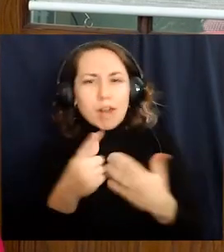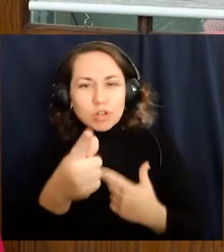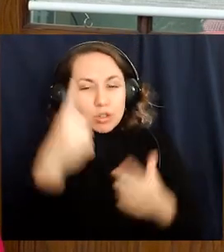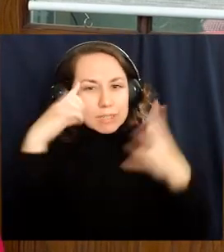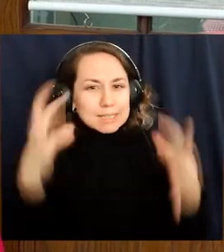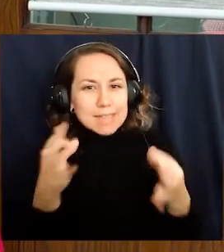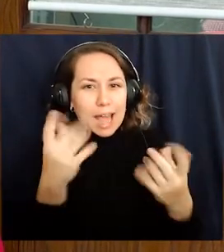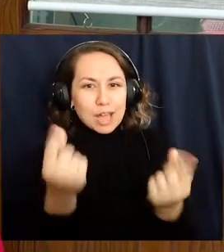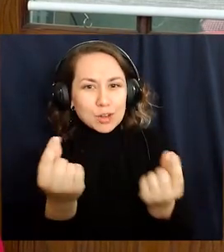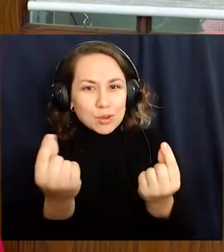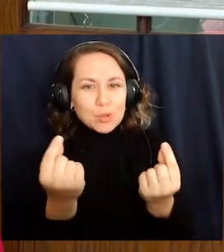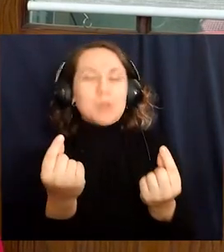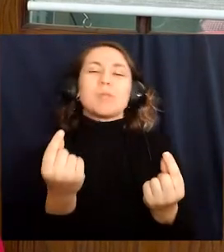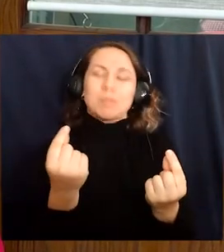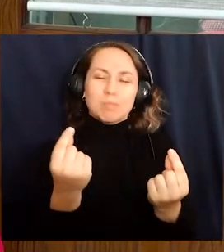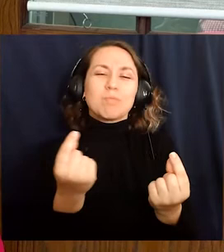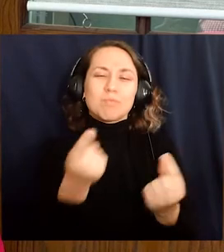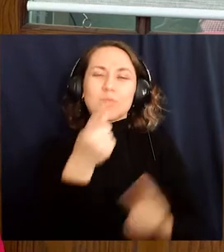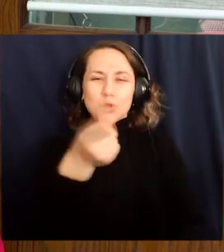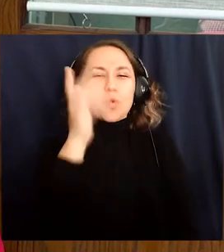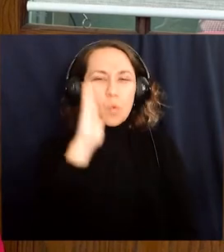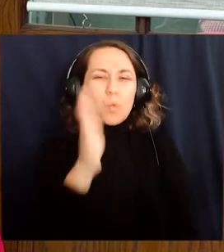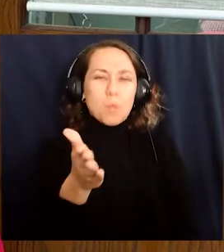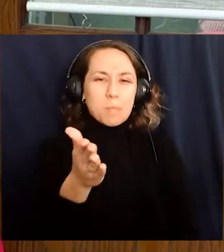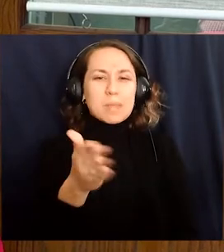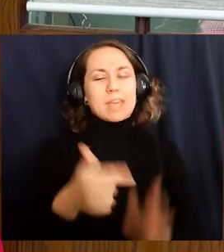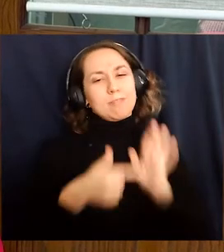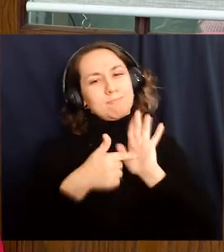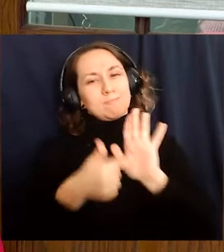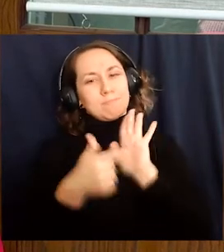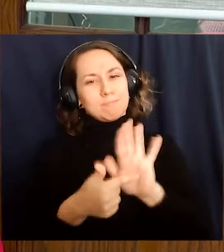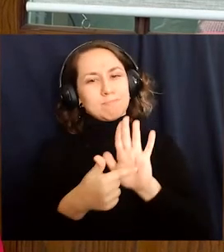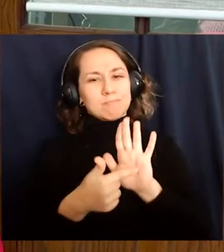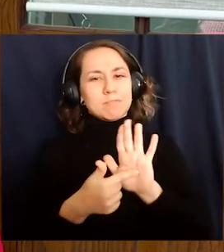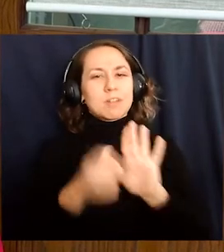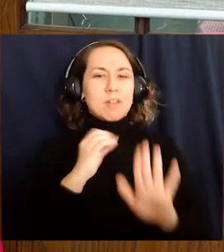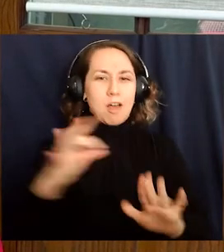unos sorprendentes, 12 años.